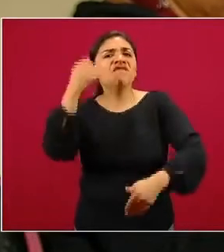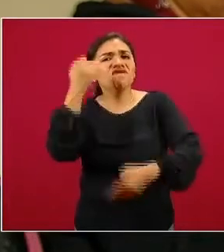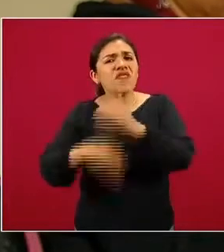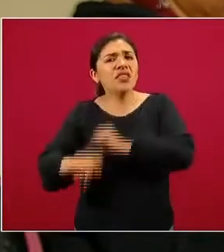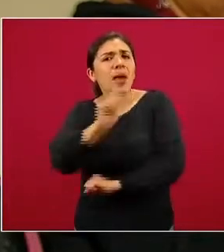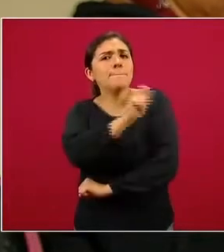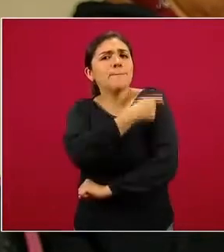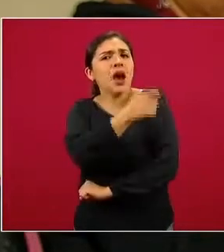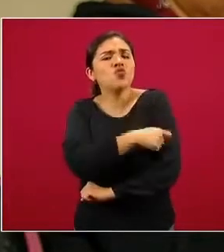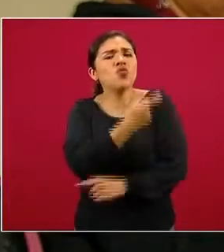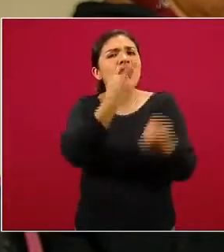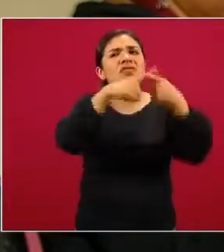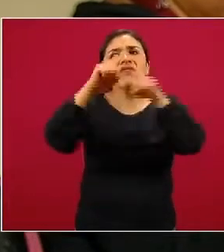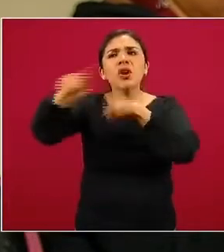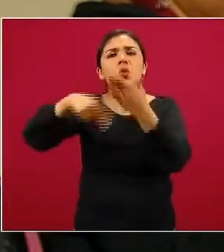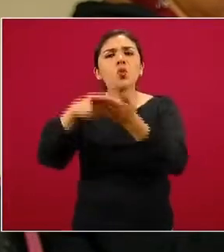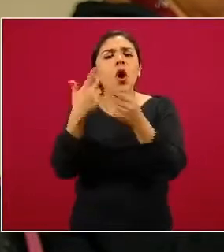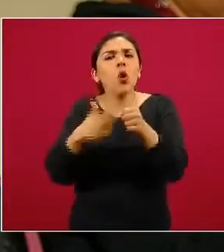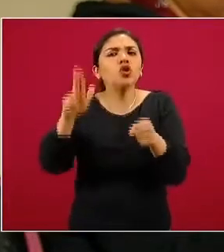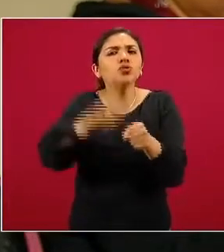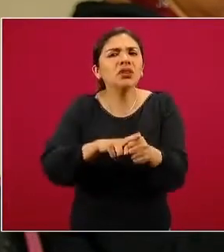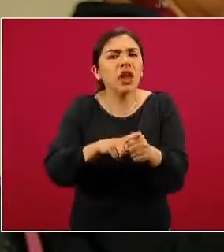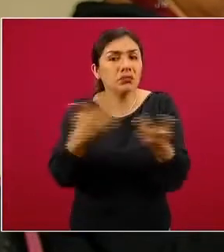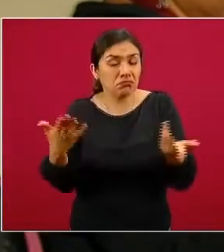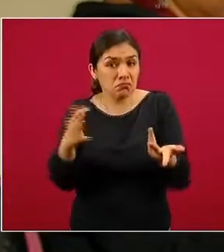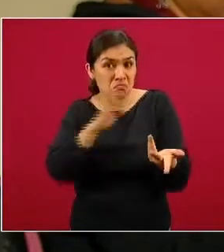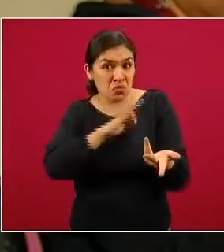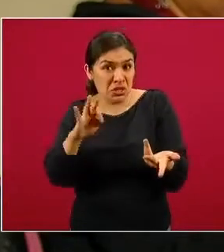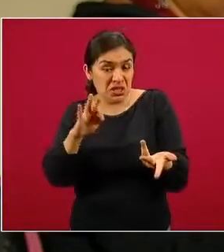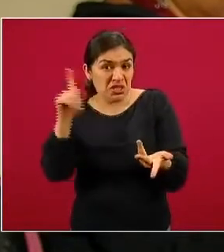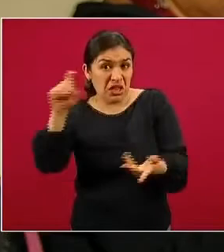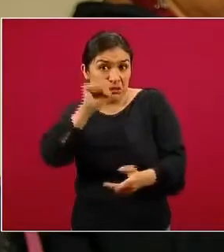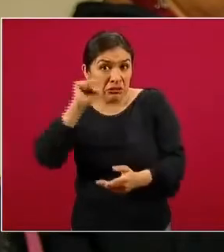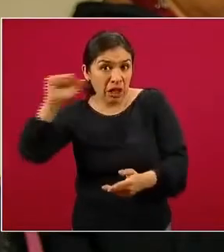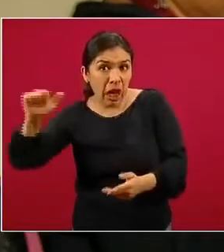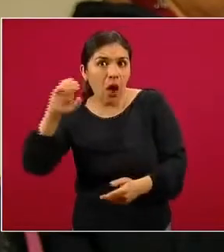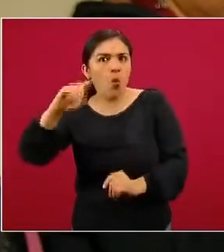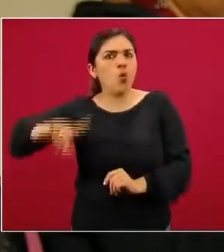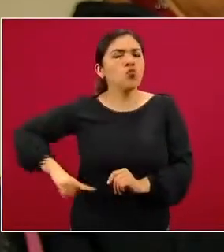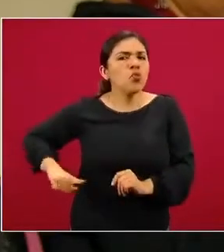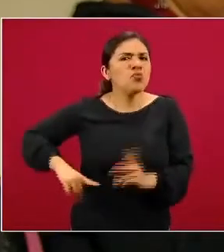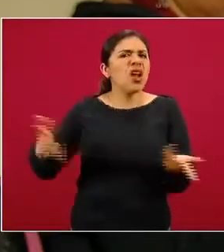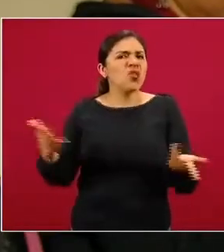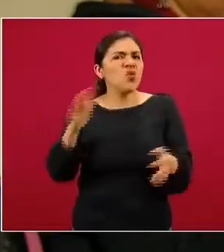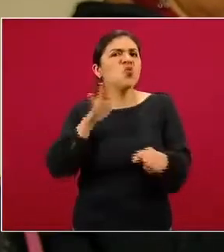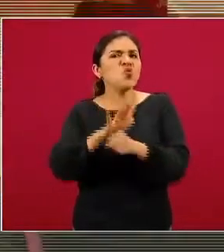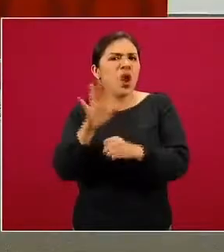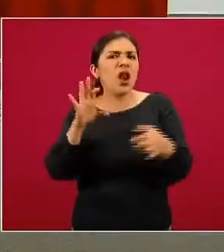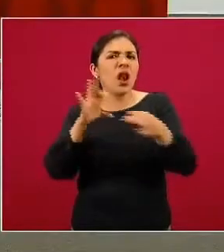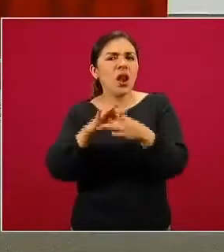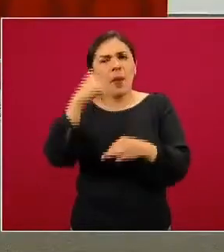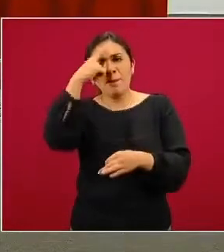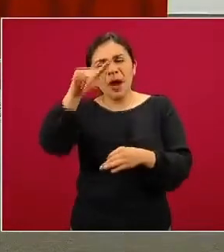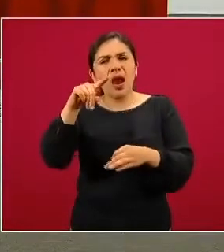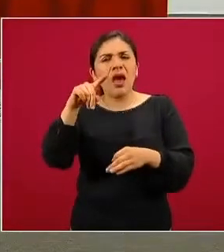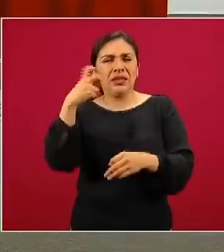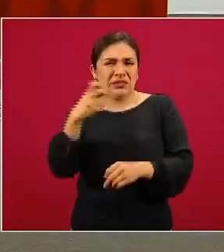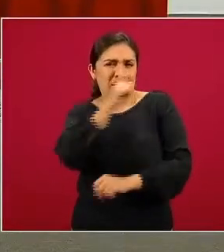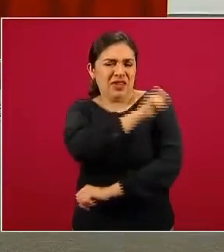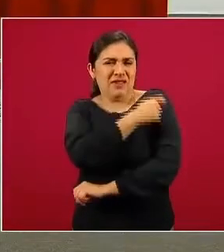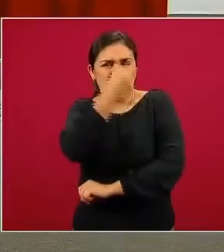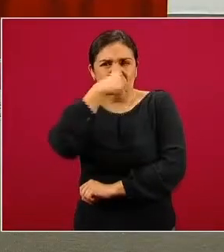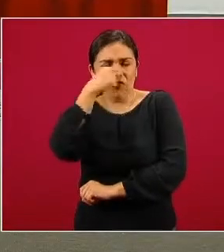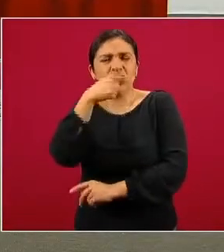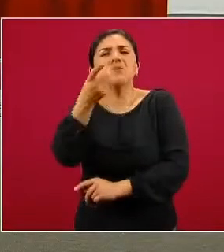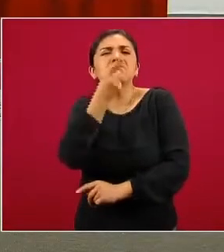vacunas en diferentes hospitales. No sé si sea de la Secretaría de Salud o de los gobiernos, precisamente contra la influenza. ¿Qué nos puede